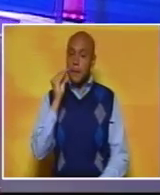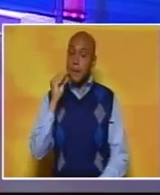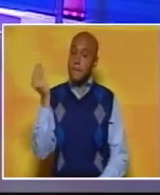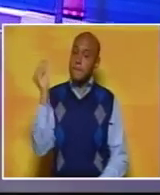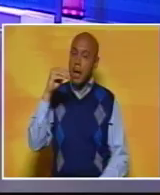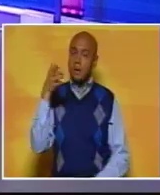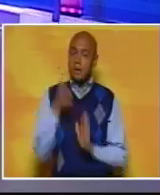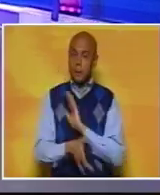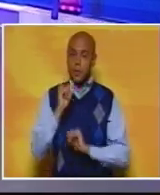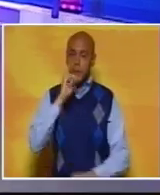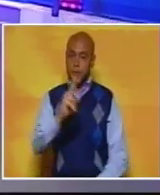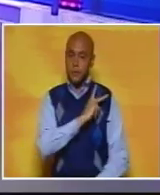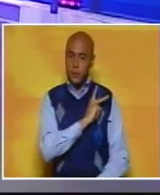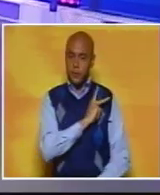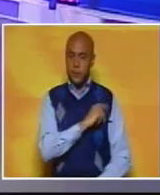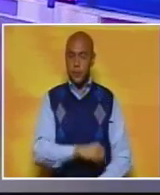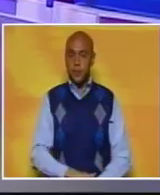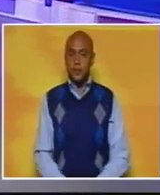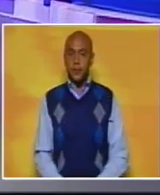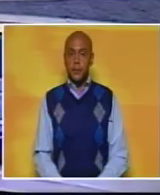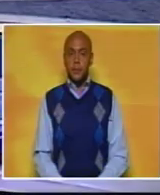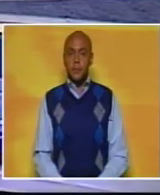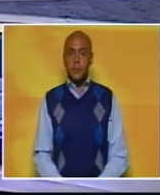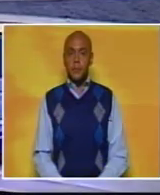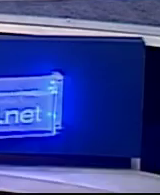más de su noticiero Venevisión.